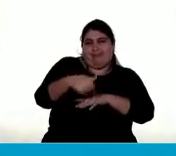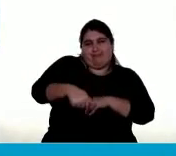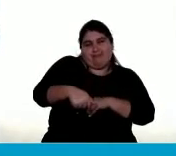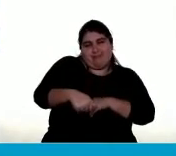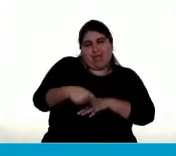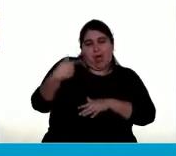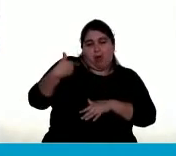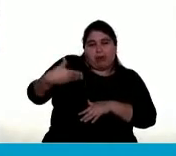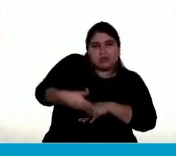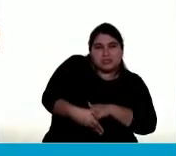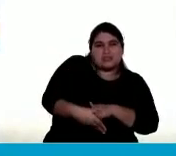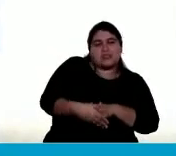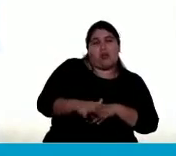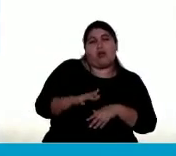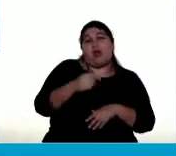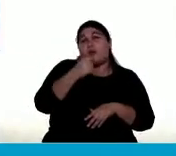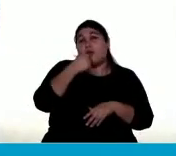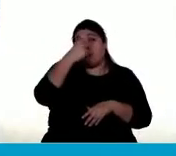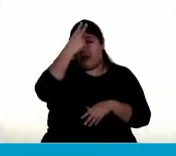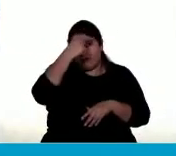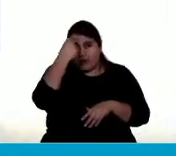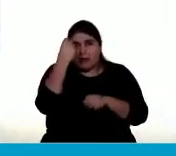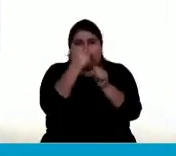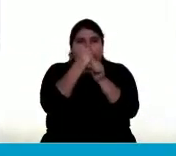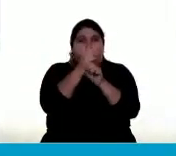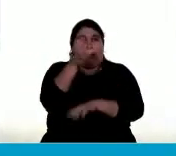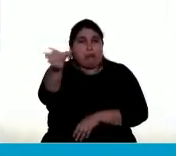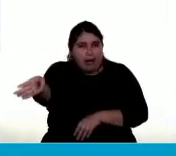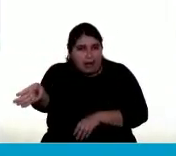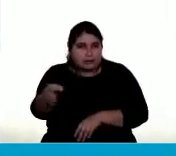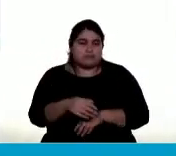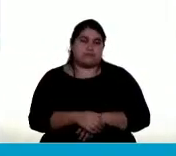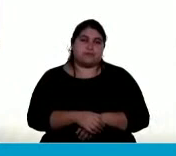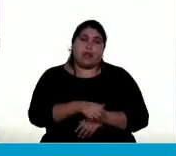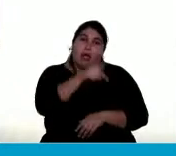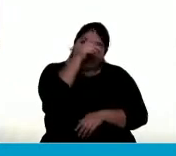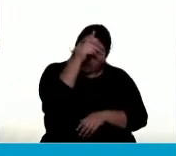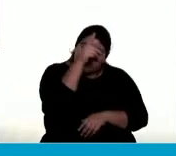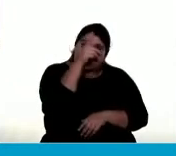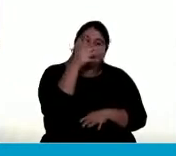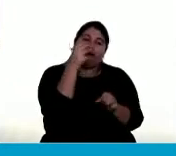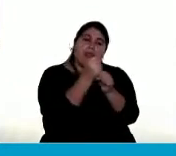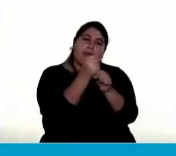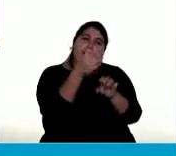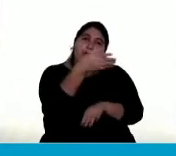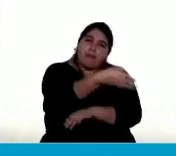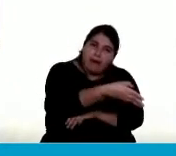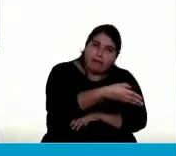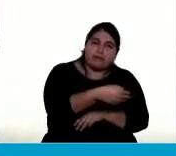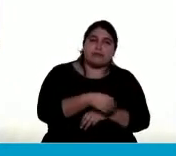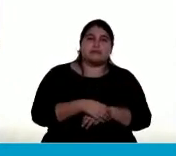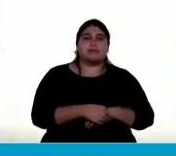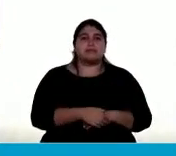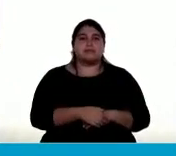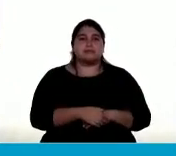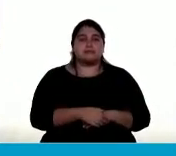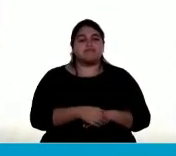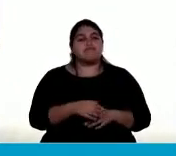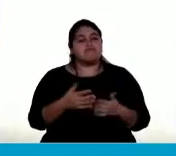Si una enfermera va a trabajar, si un policía va a trabajar y